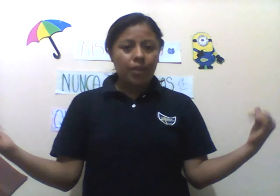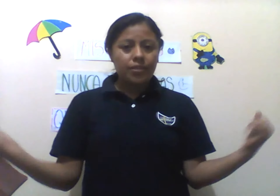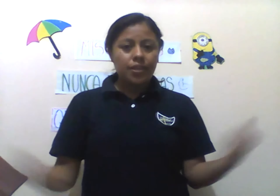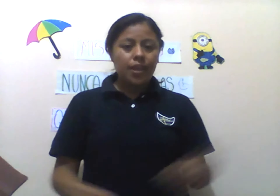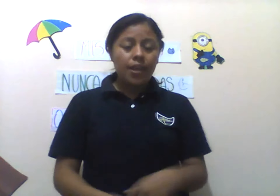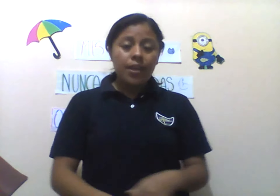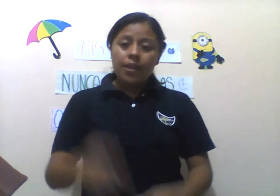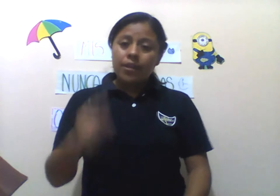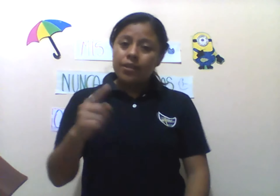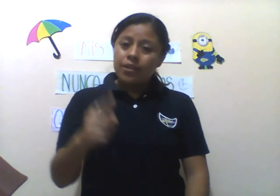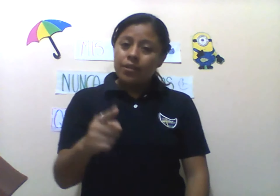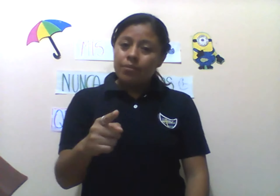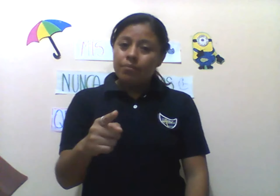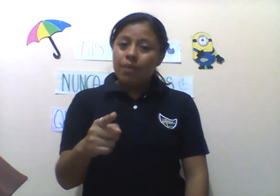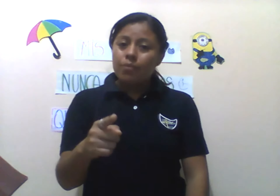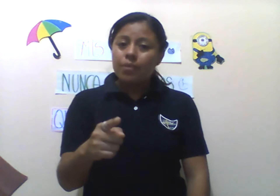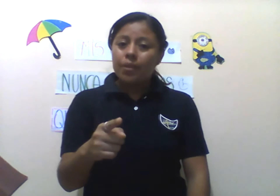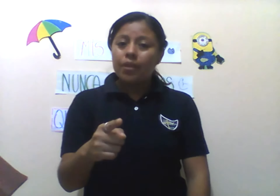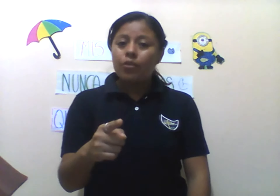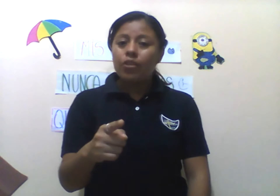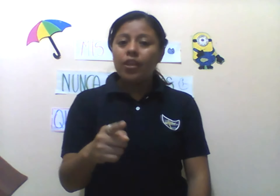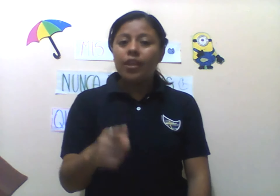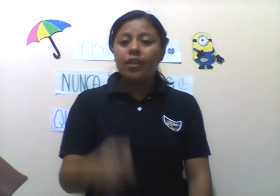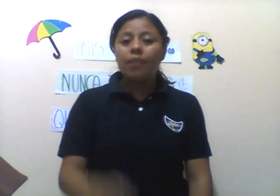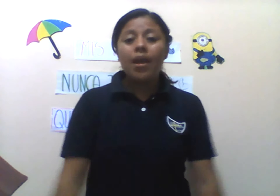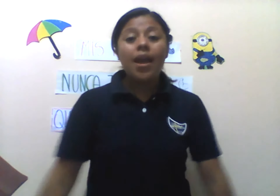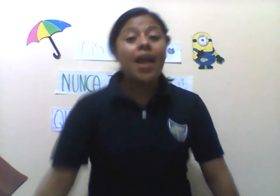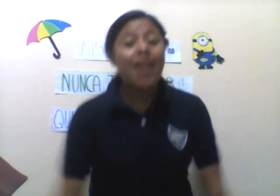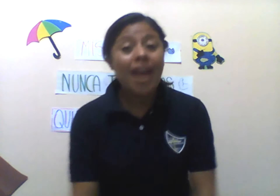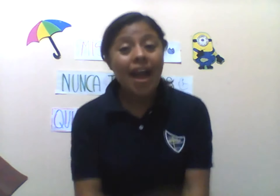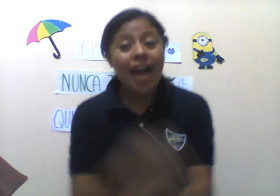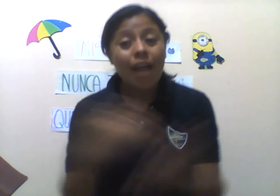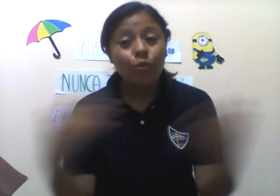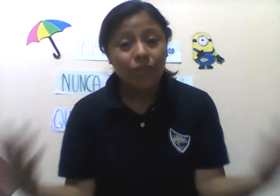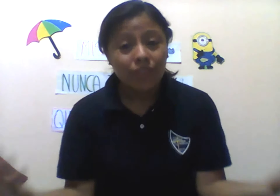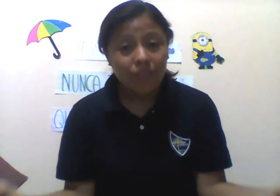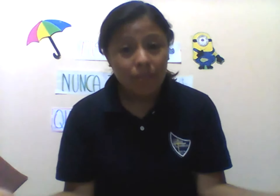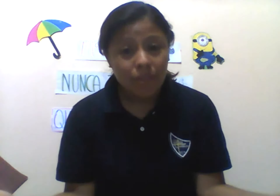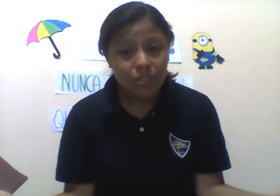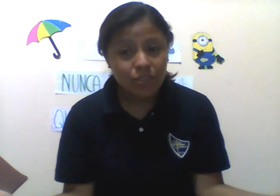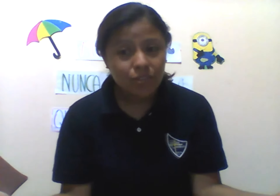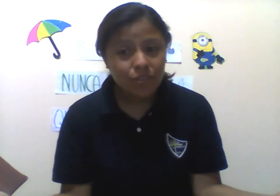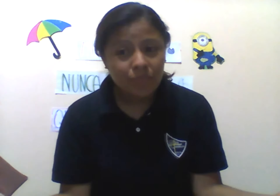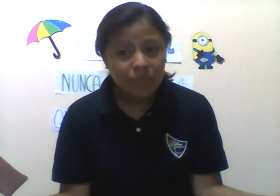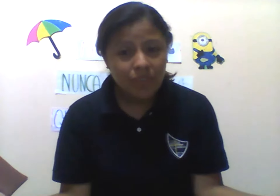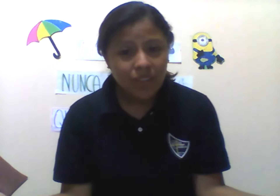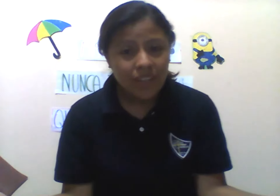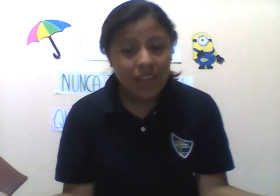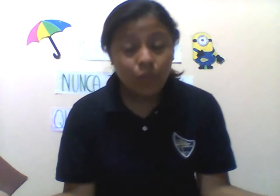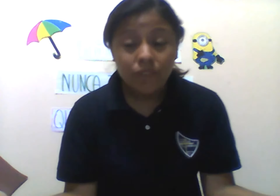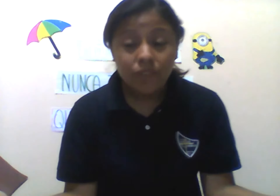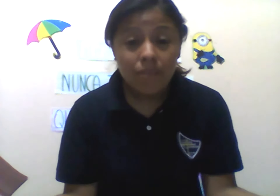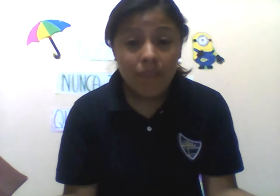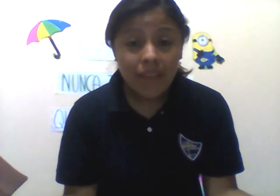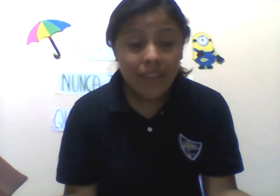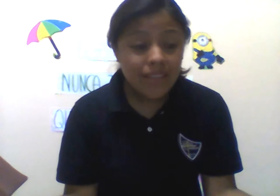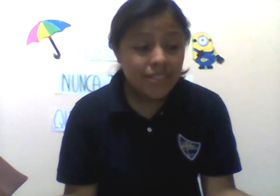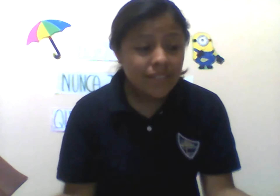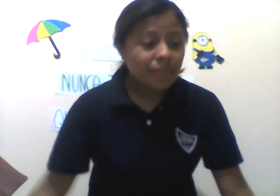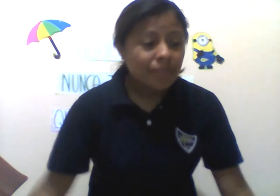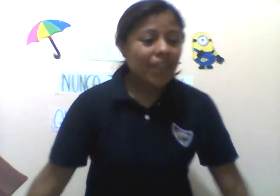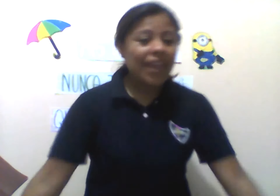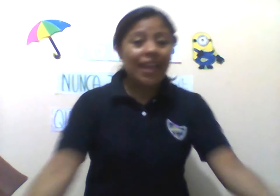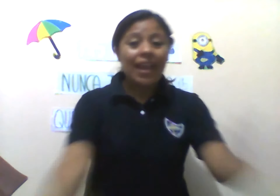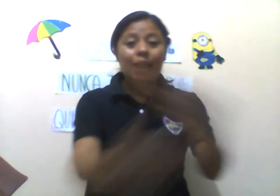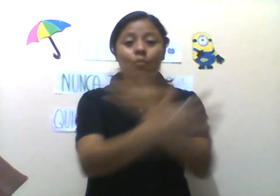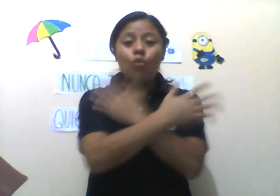preocupen, así que, vamos a aprender hoy día el tema, la autoestima, chicos. La autoestima es